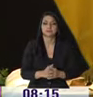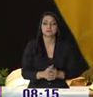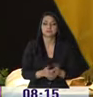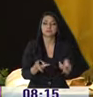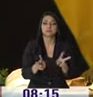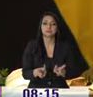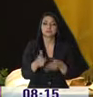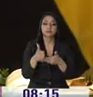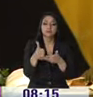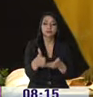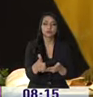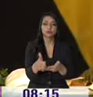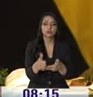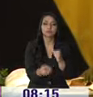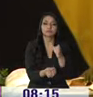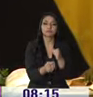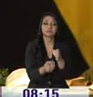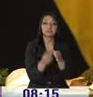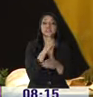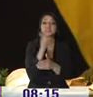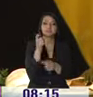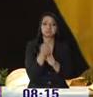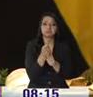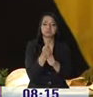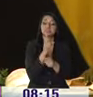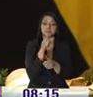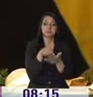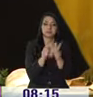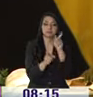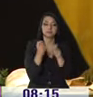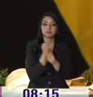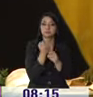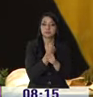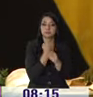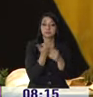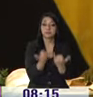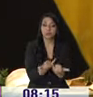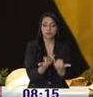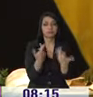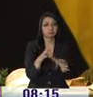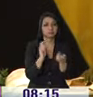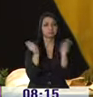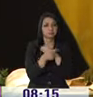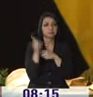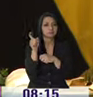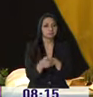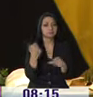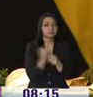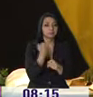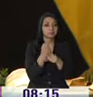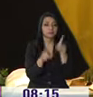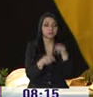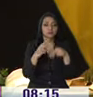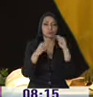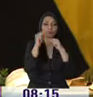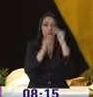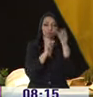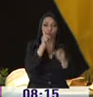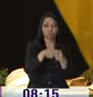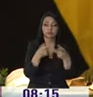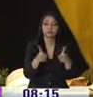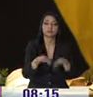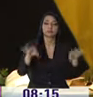crear 100 mil plazas de empleo, que también ustedes saben que en este momento son tan necesarias. También es muy importante para los municipios. ¿Y por